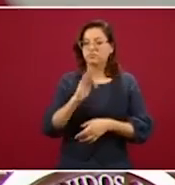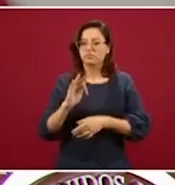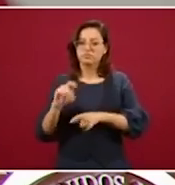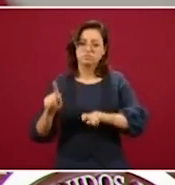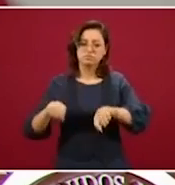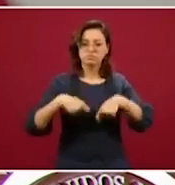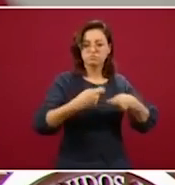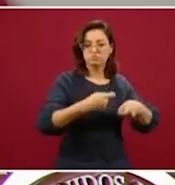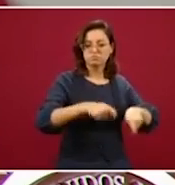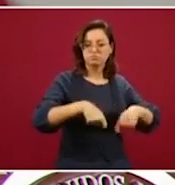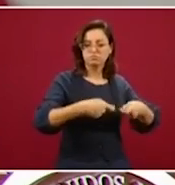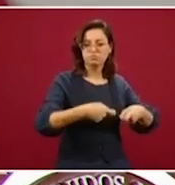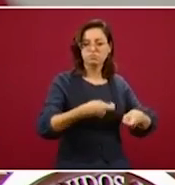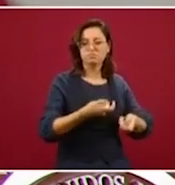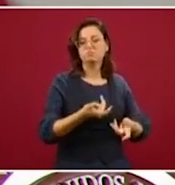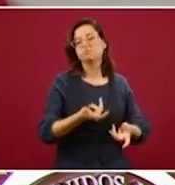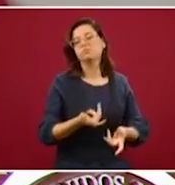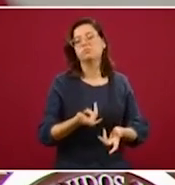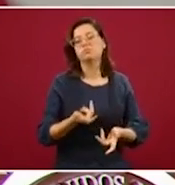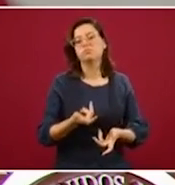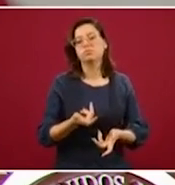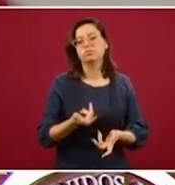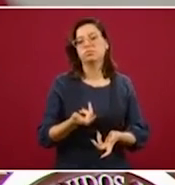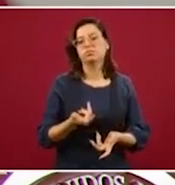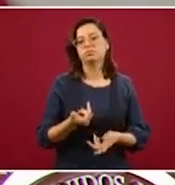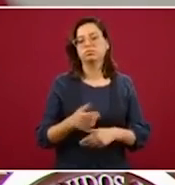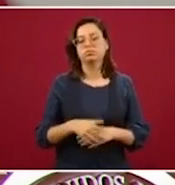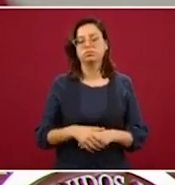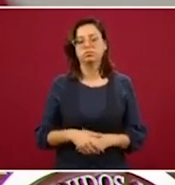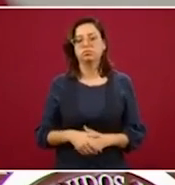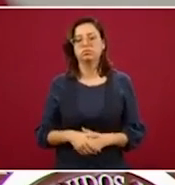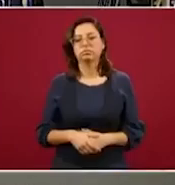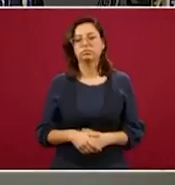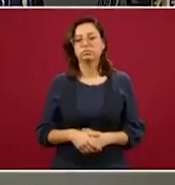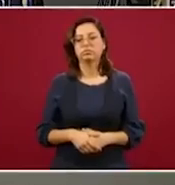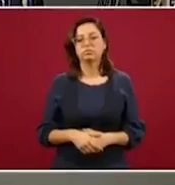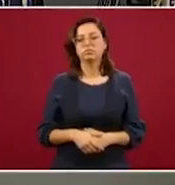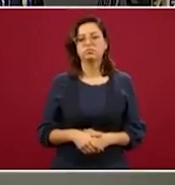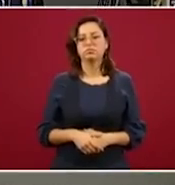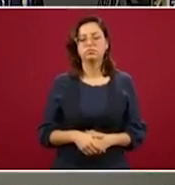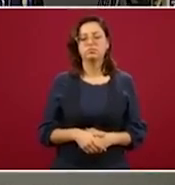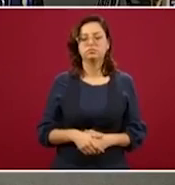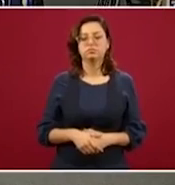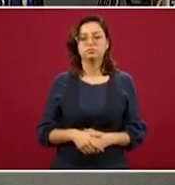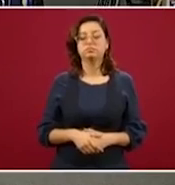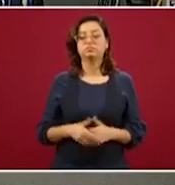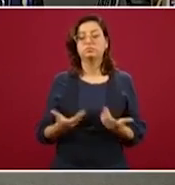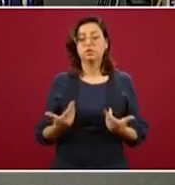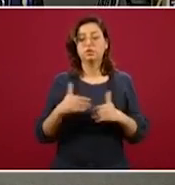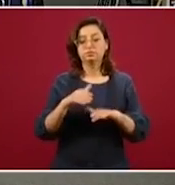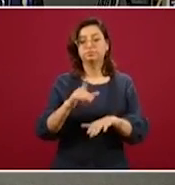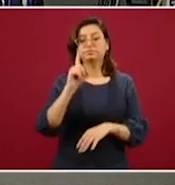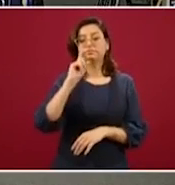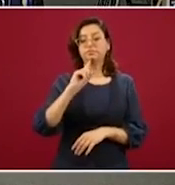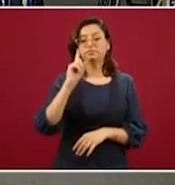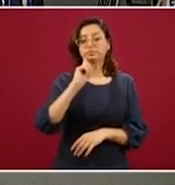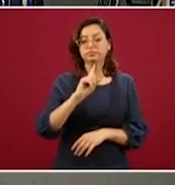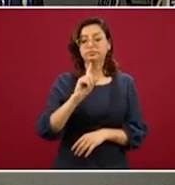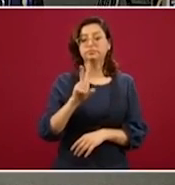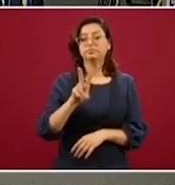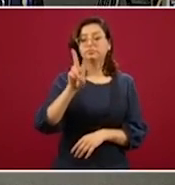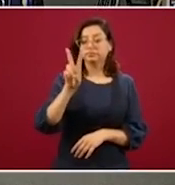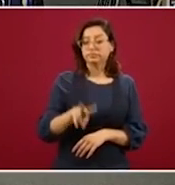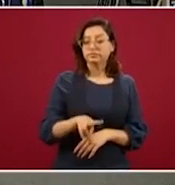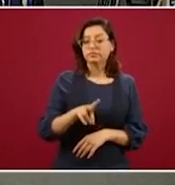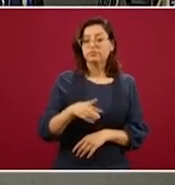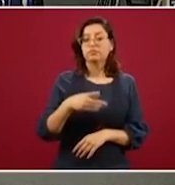que se vayan quedando un poco más rezagados. Y lo que dices de estas, las mujeres, efectivamente, pues son a